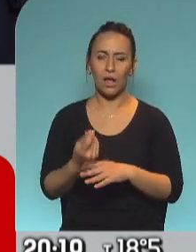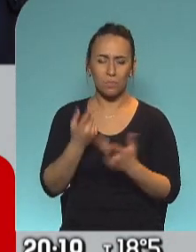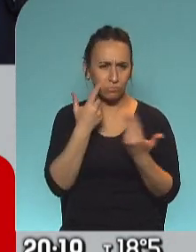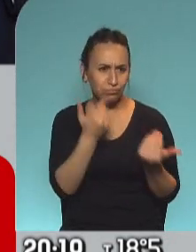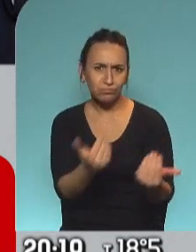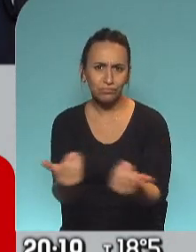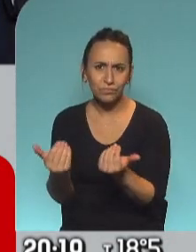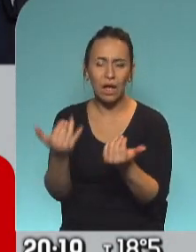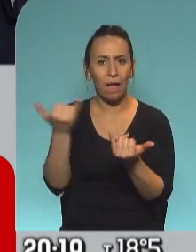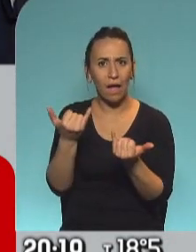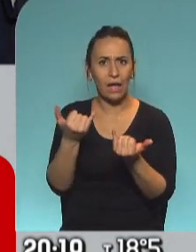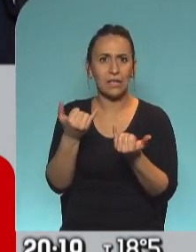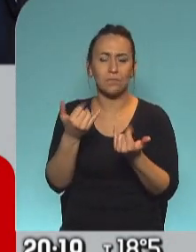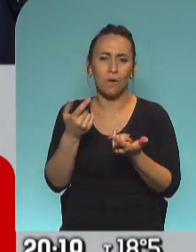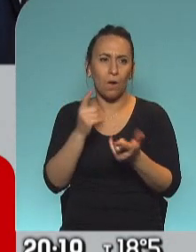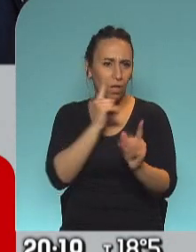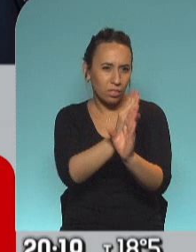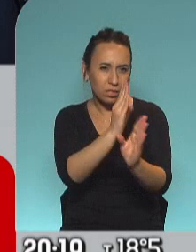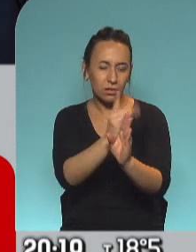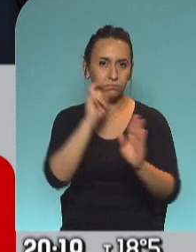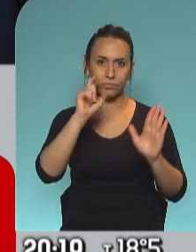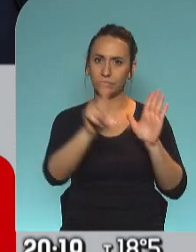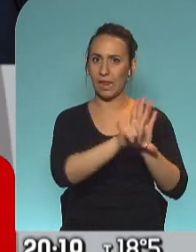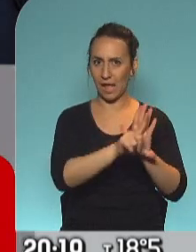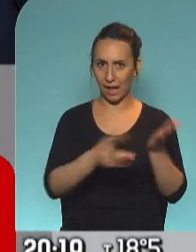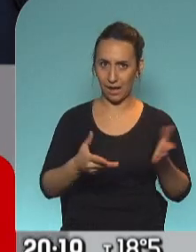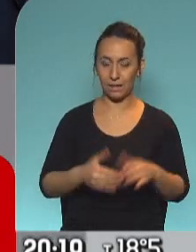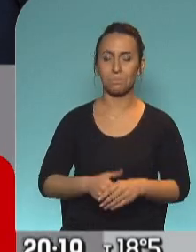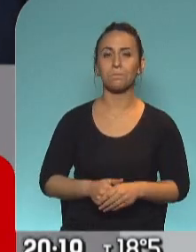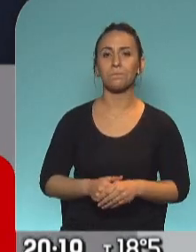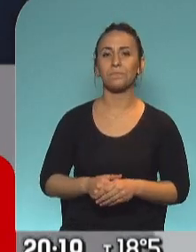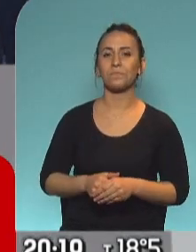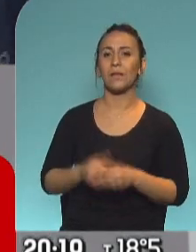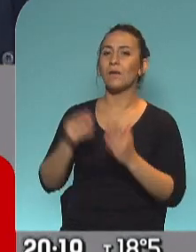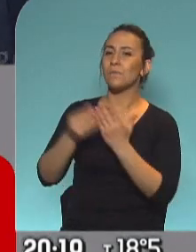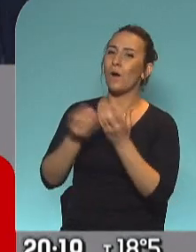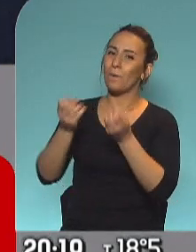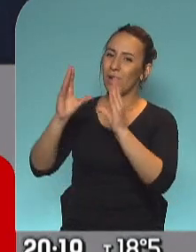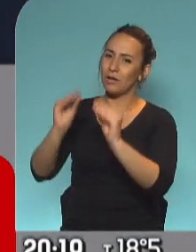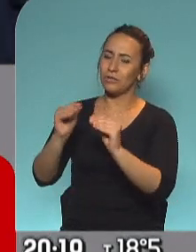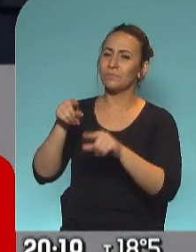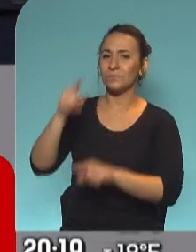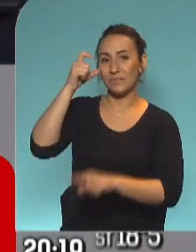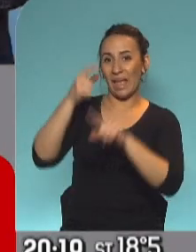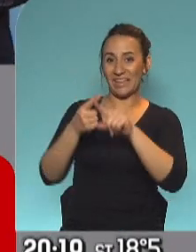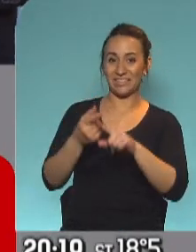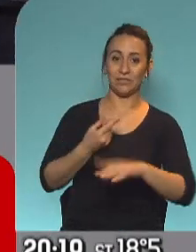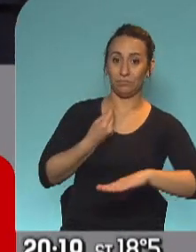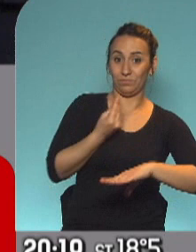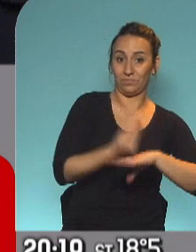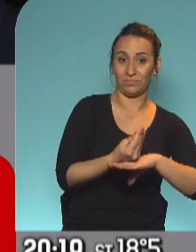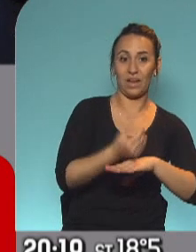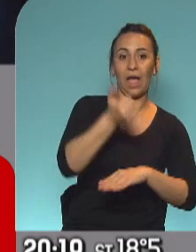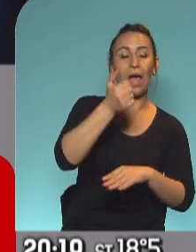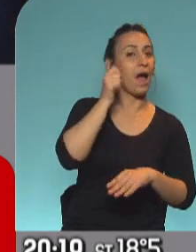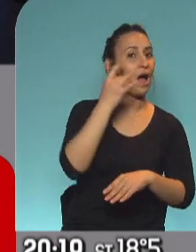acciones de inteligencia absolutamente ilegal. Ministro, buenas noches. Su antecesor, Oscar Aguad, estuvo durante mucho tiempo en el centro